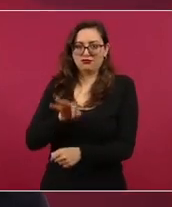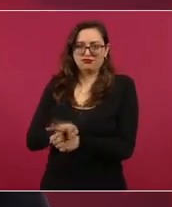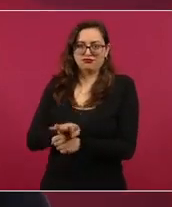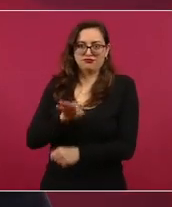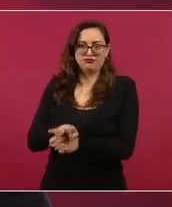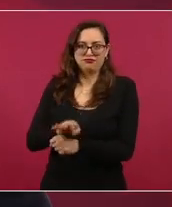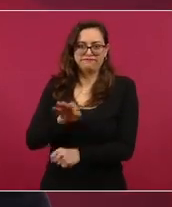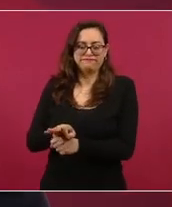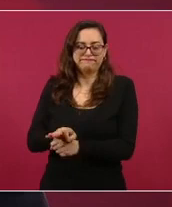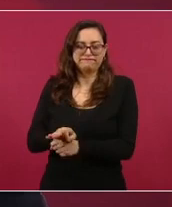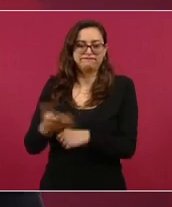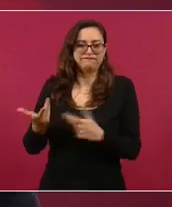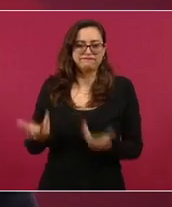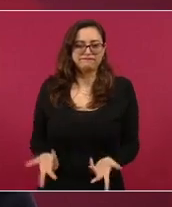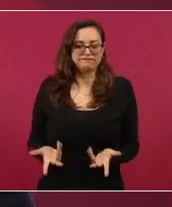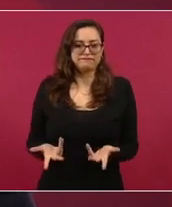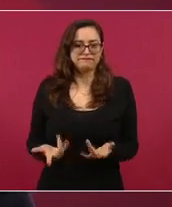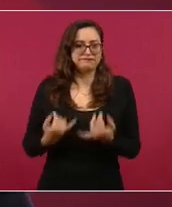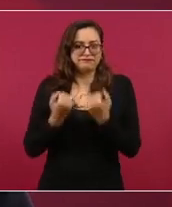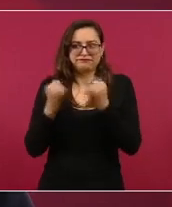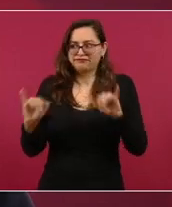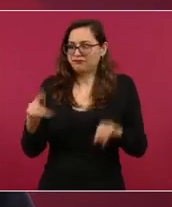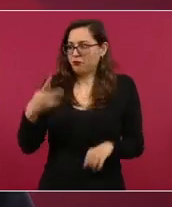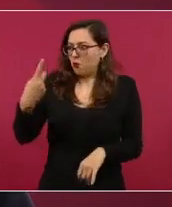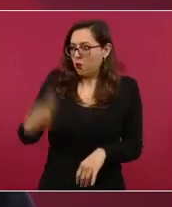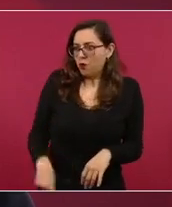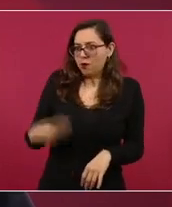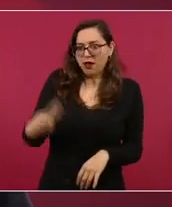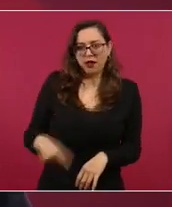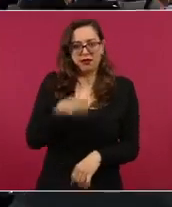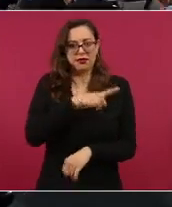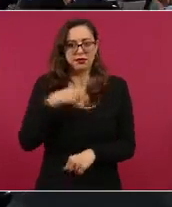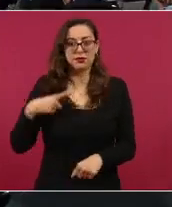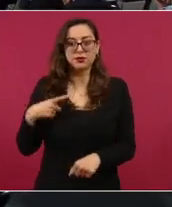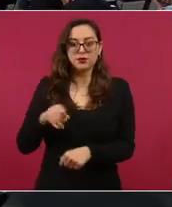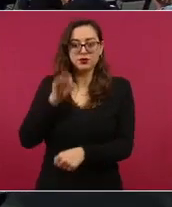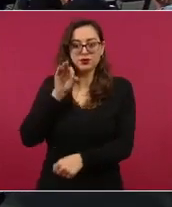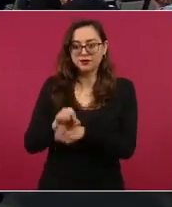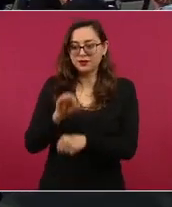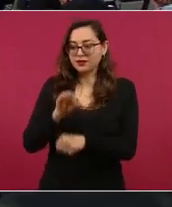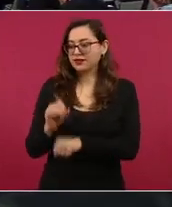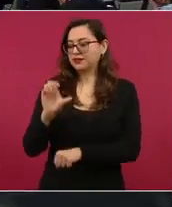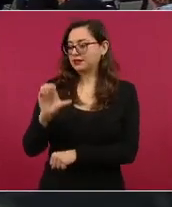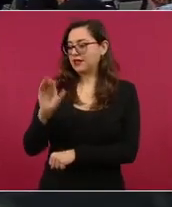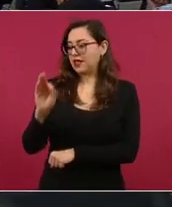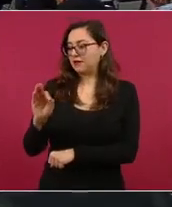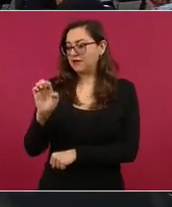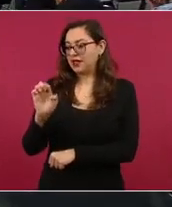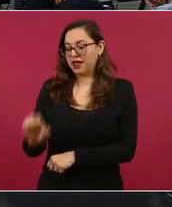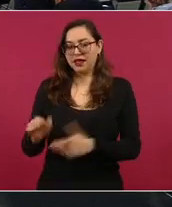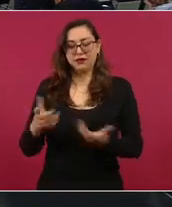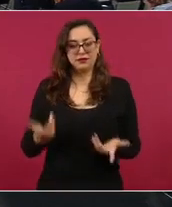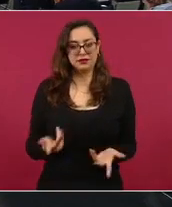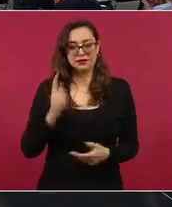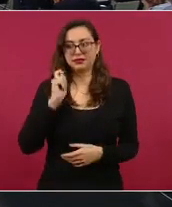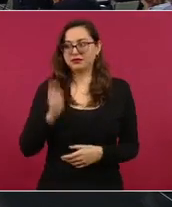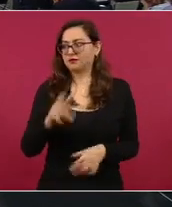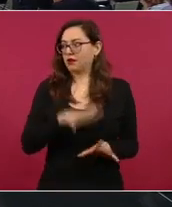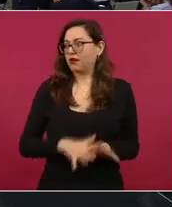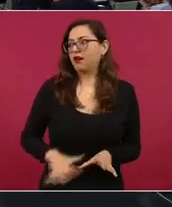Nosotros tenemos que proteger a la Comisión Federal de Electricidad, porque es proteger a los